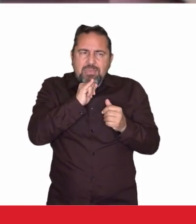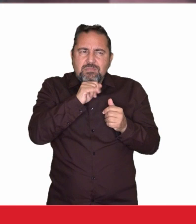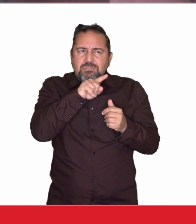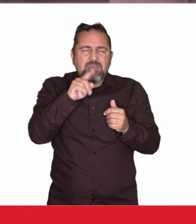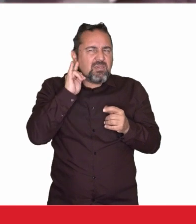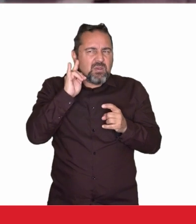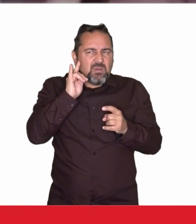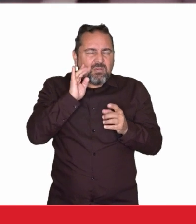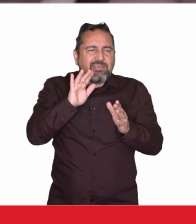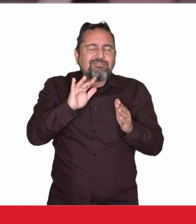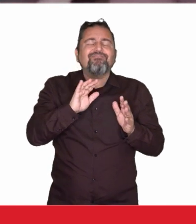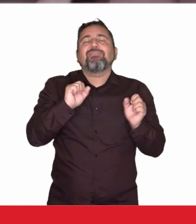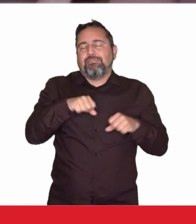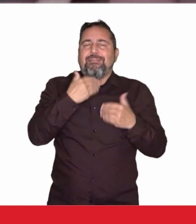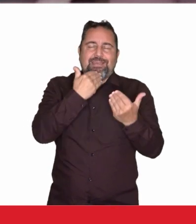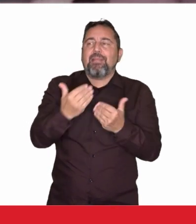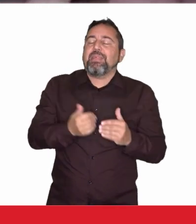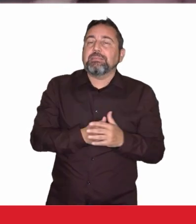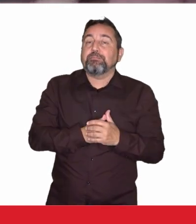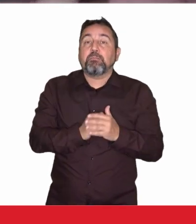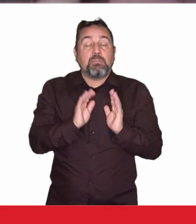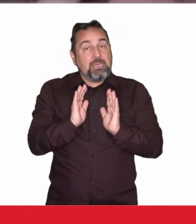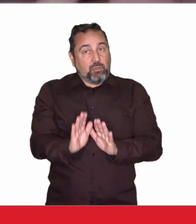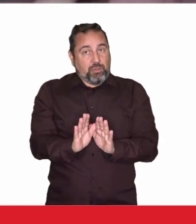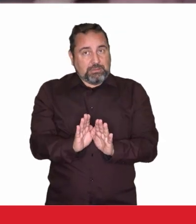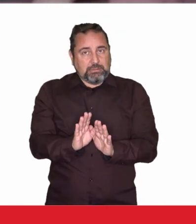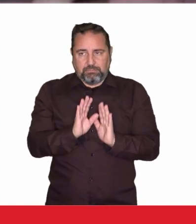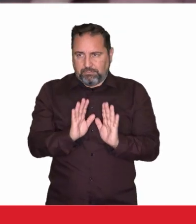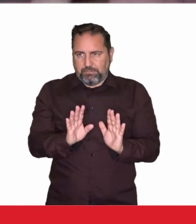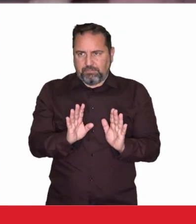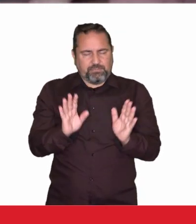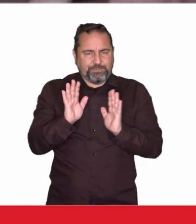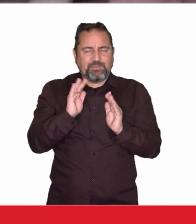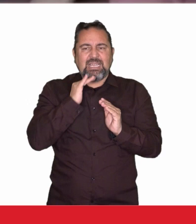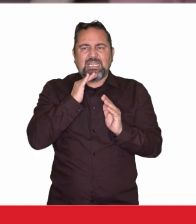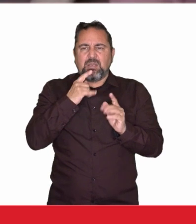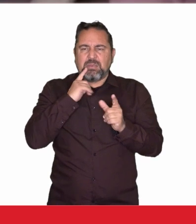¿Hay alguien por ahí que tiene el micro abierto? Porfi, gracias. Entonces,